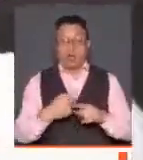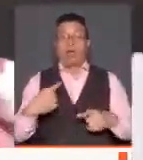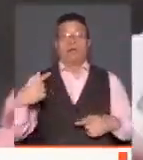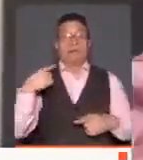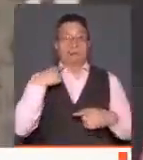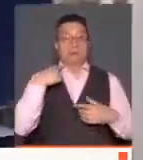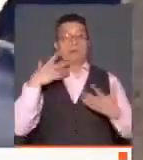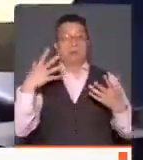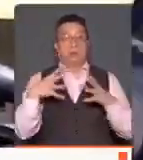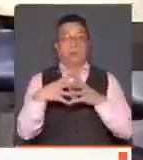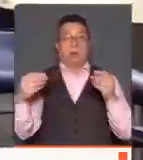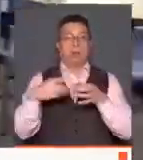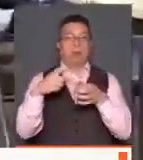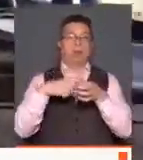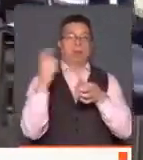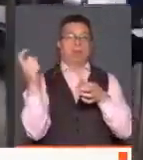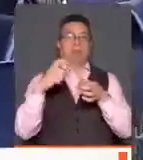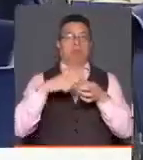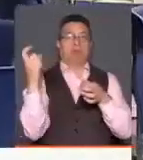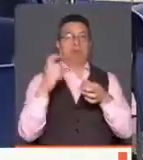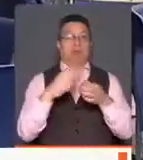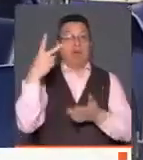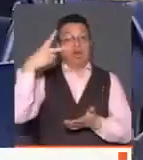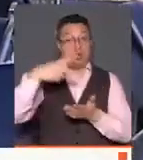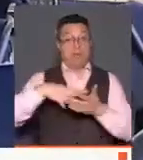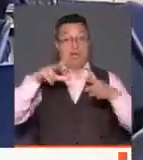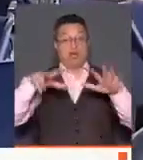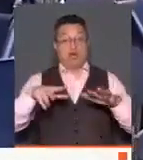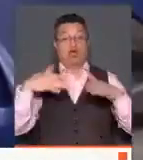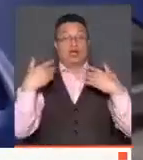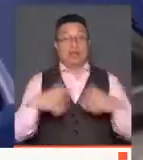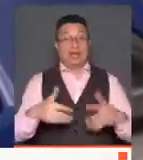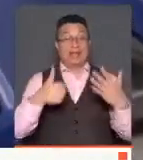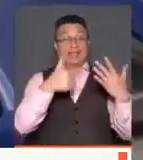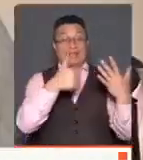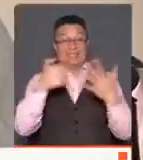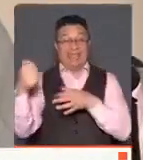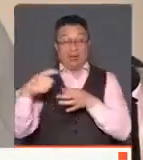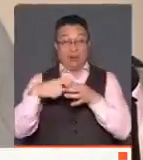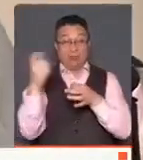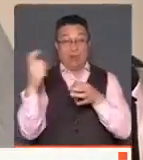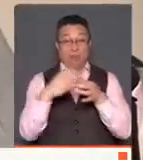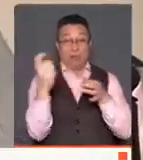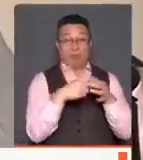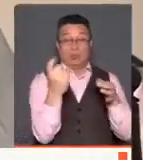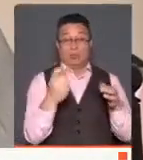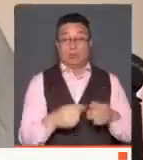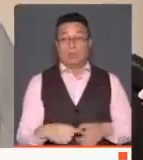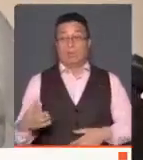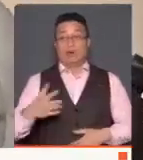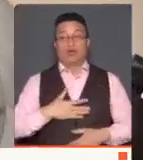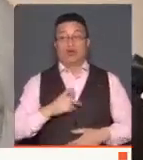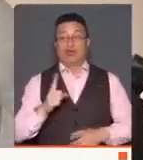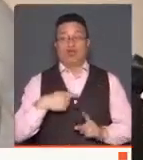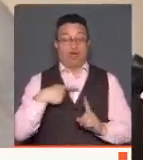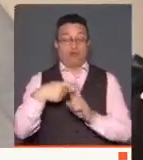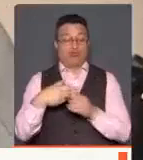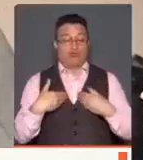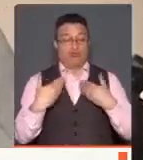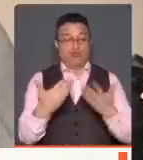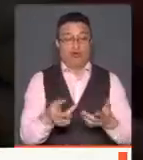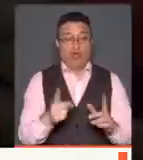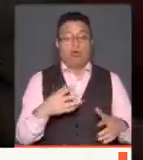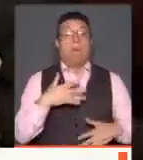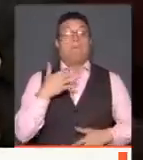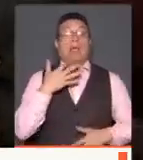la fuga de militantes, que solo en 2018 ya suma 600 camaradas fuera. No estoy haciendo un aporte y no tiene sentido